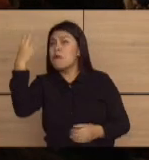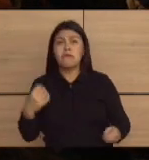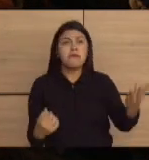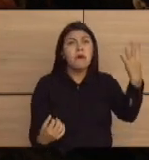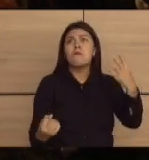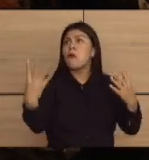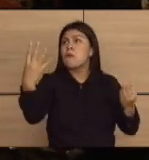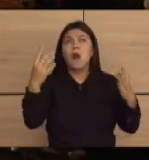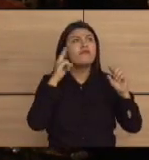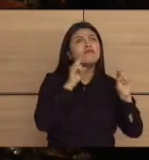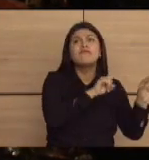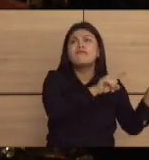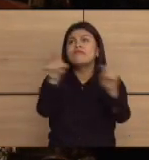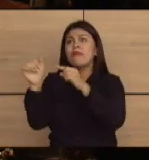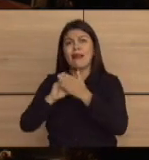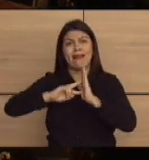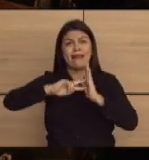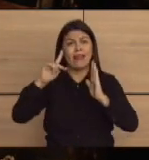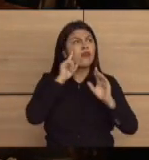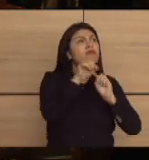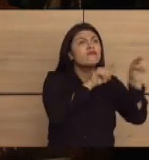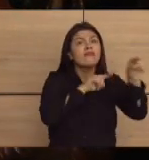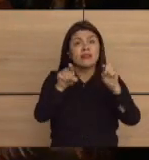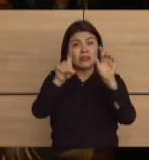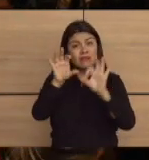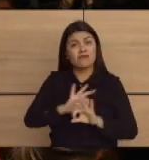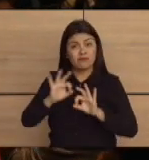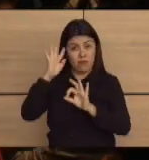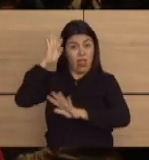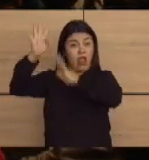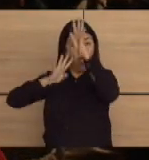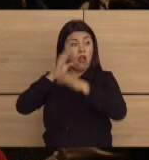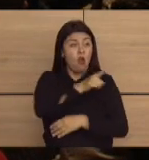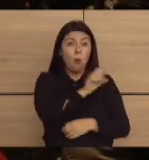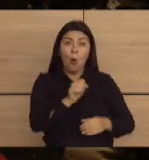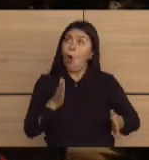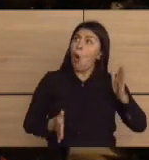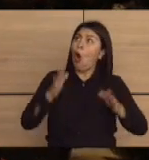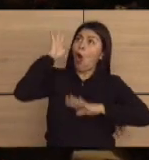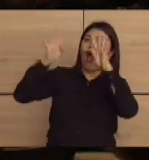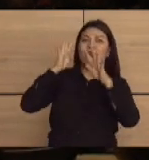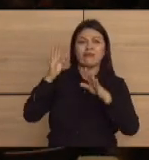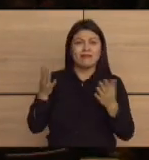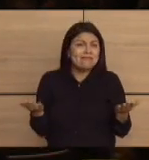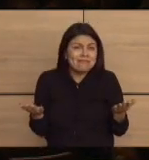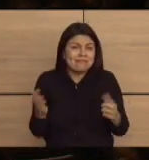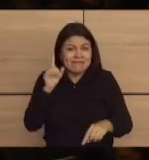exista, nunca existirá creatividad artificial, porque ese es un sello